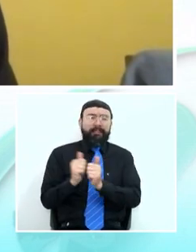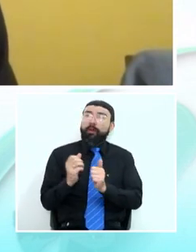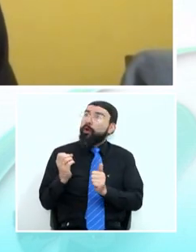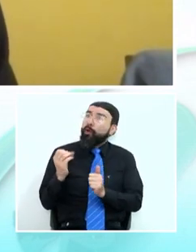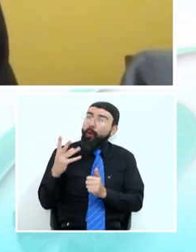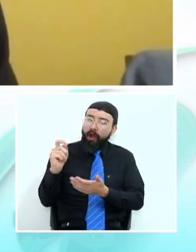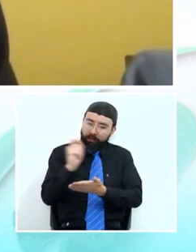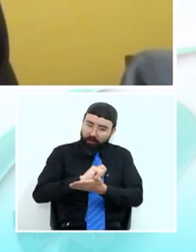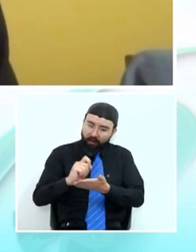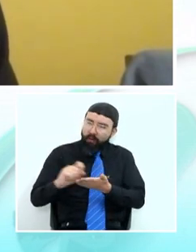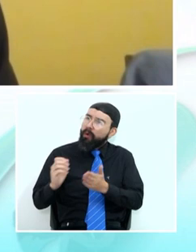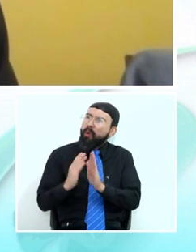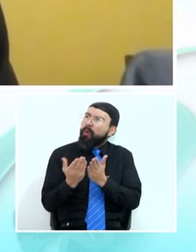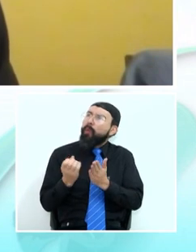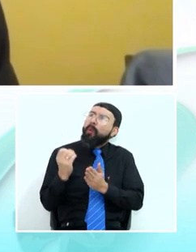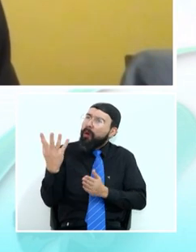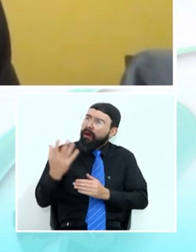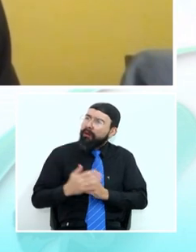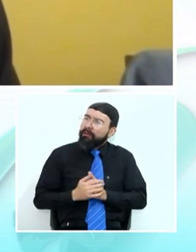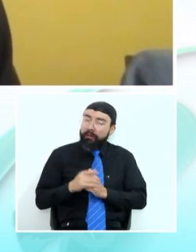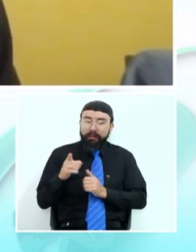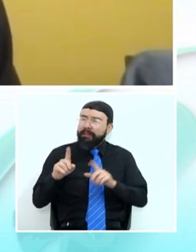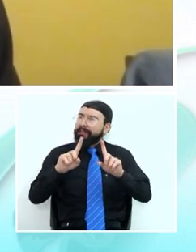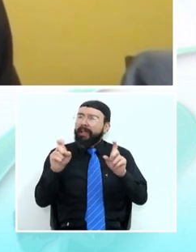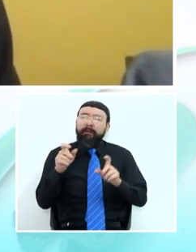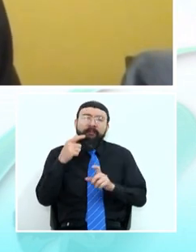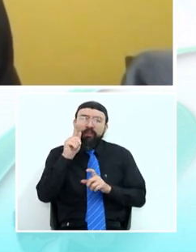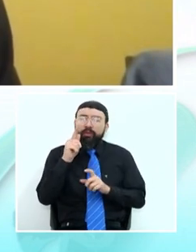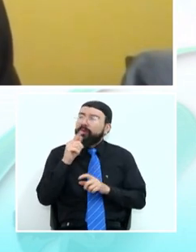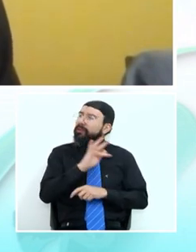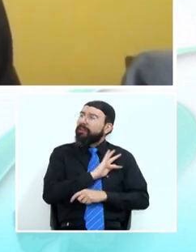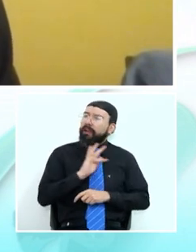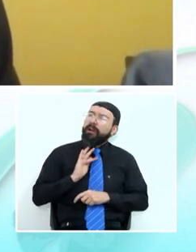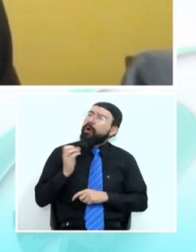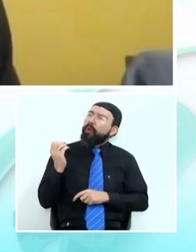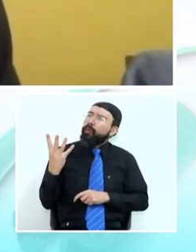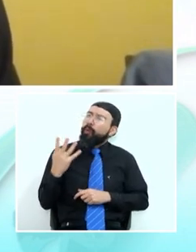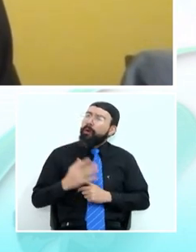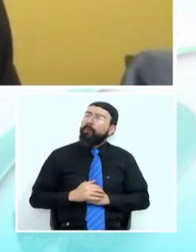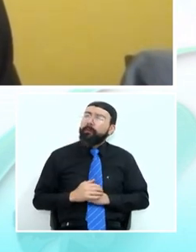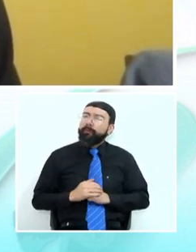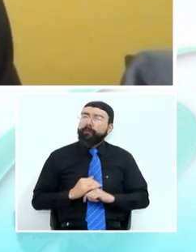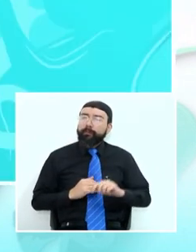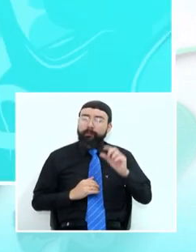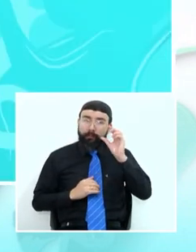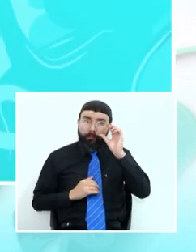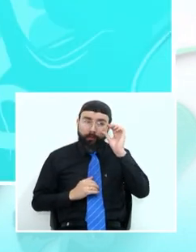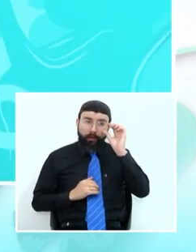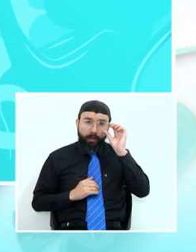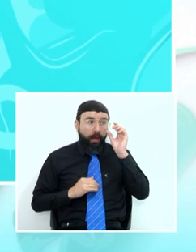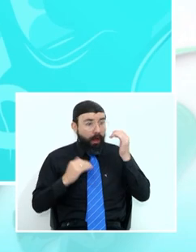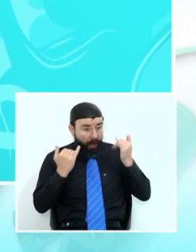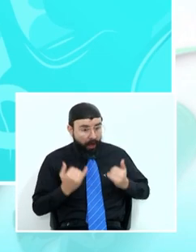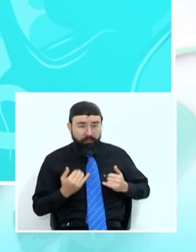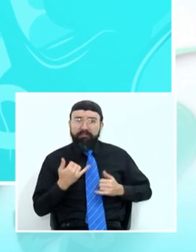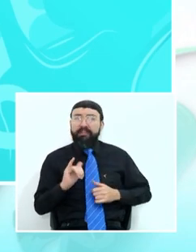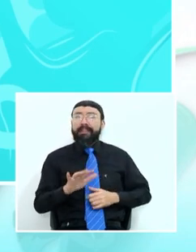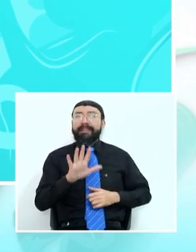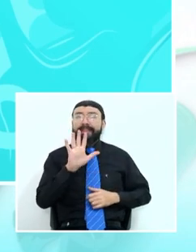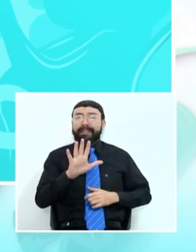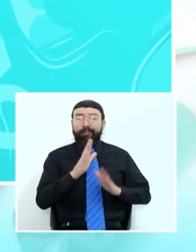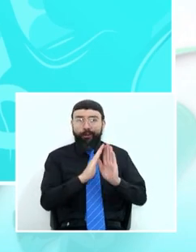ya ha escrito sobre frutoterapia? Bueno, pues hasta ahora se han escrito